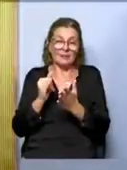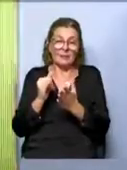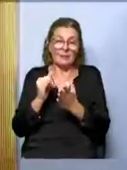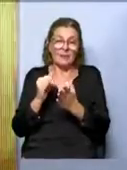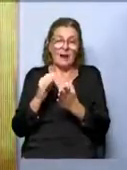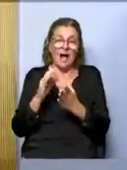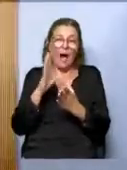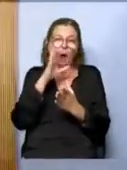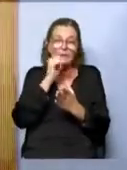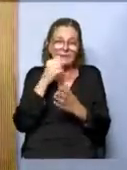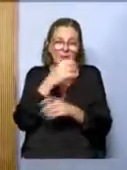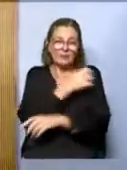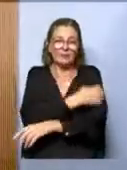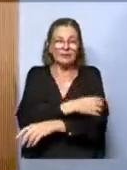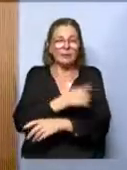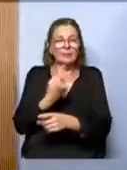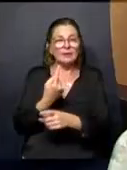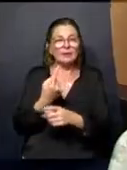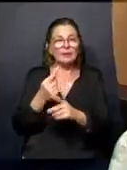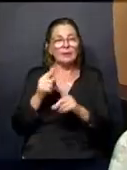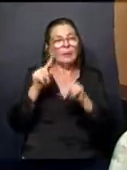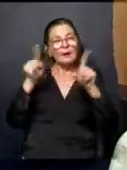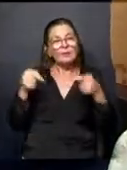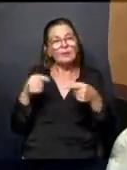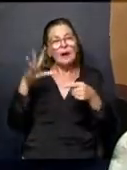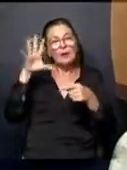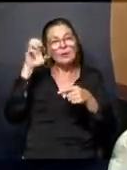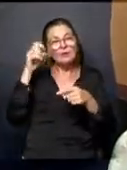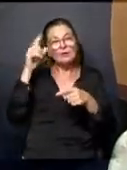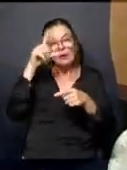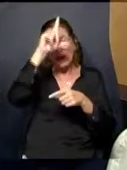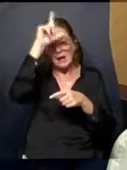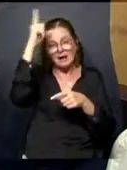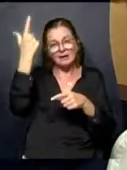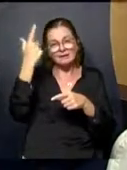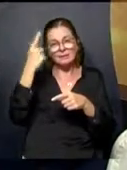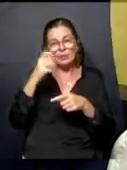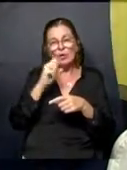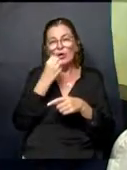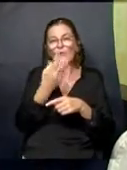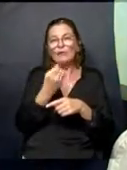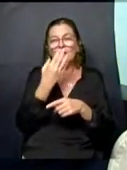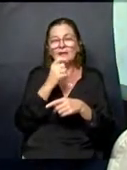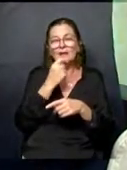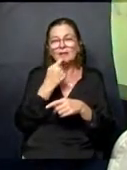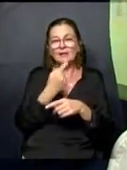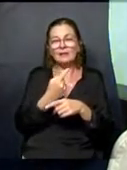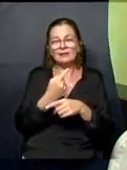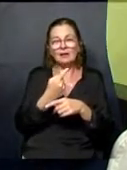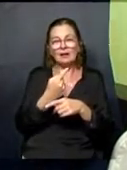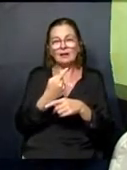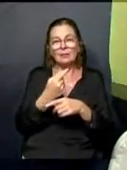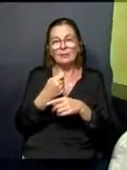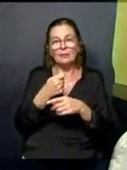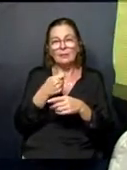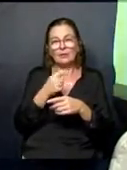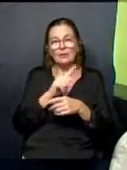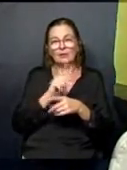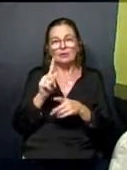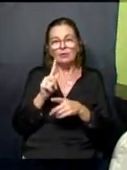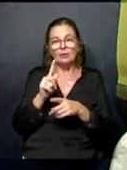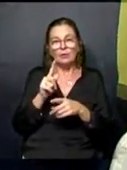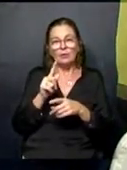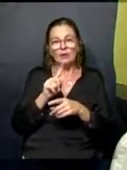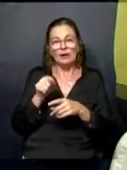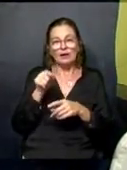la pobreza. Y que en ese momento, perdón, pero solo un paréntesis, sí. Recuerdo a la calle Pou en una conferencia que ella decía, no vamos a grabar el capital. Sí, sí, o claramente. Sea, ahí